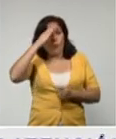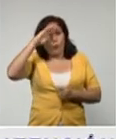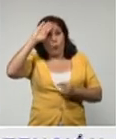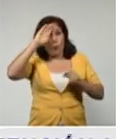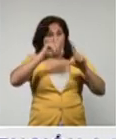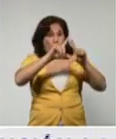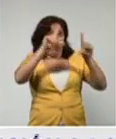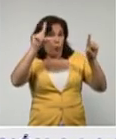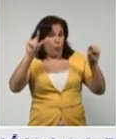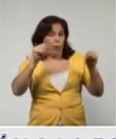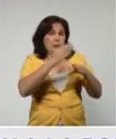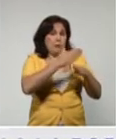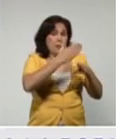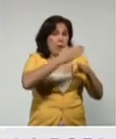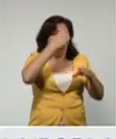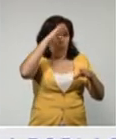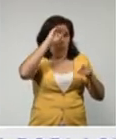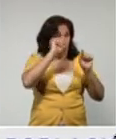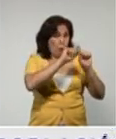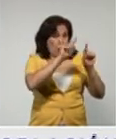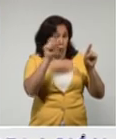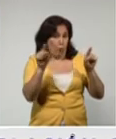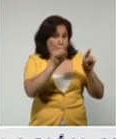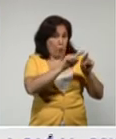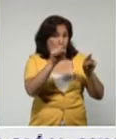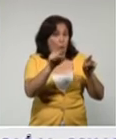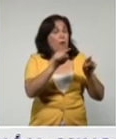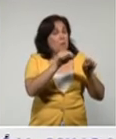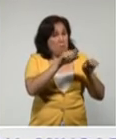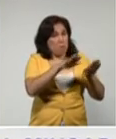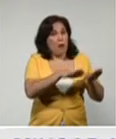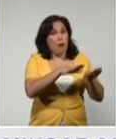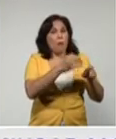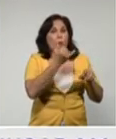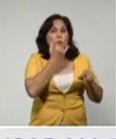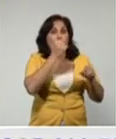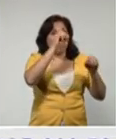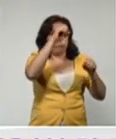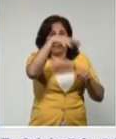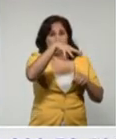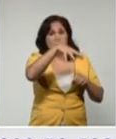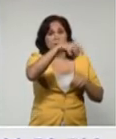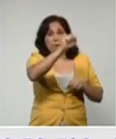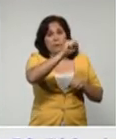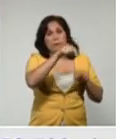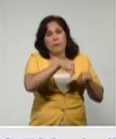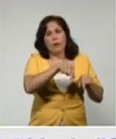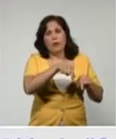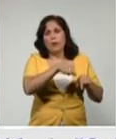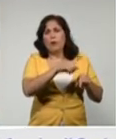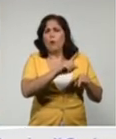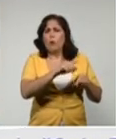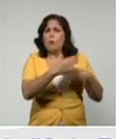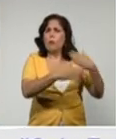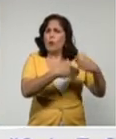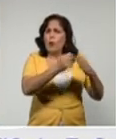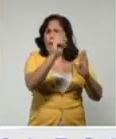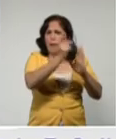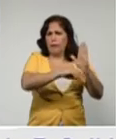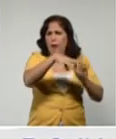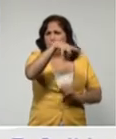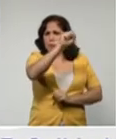de Santiago de Cuba, que ha tenido alguna afectación, no afectación, sino problema con el fluido